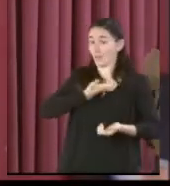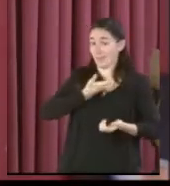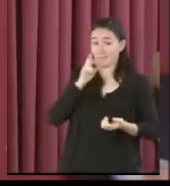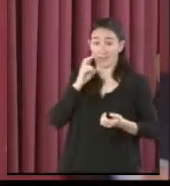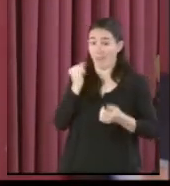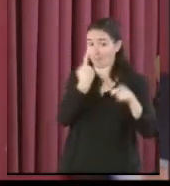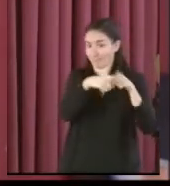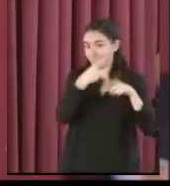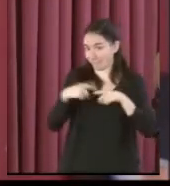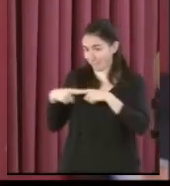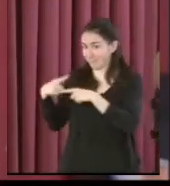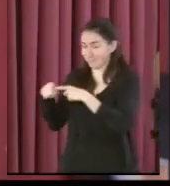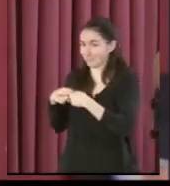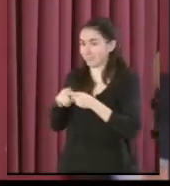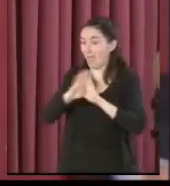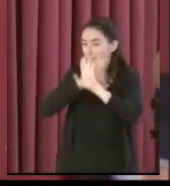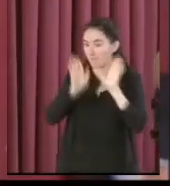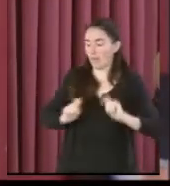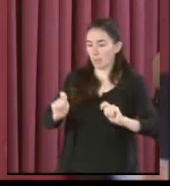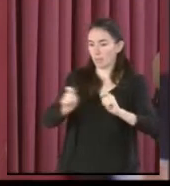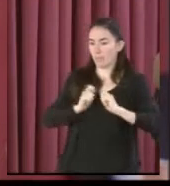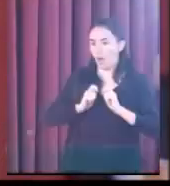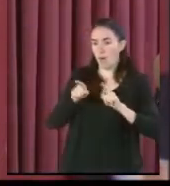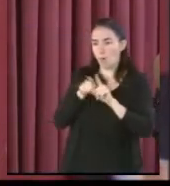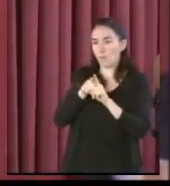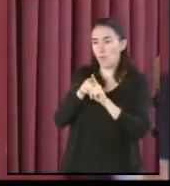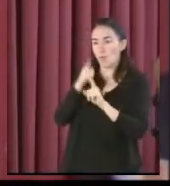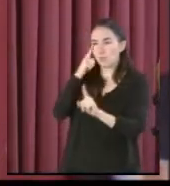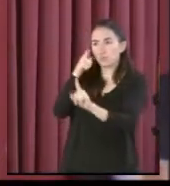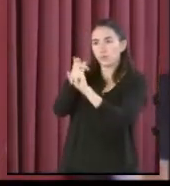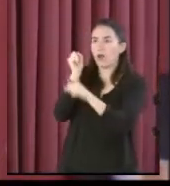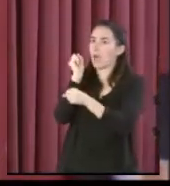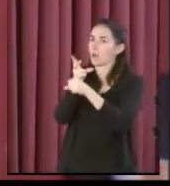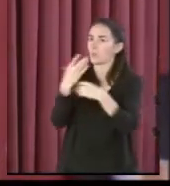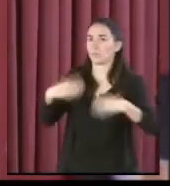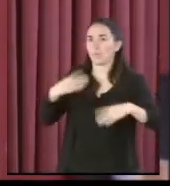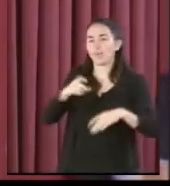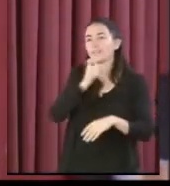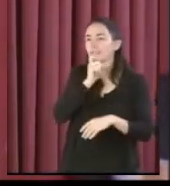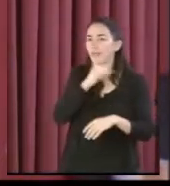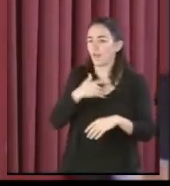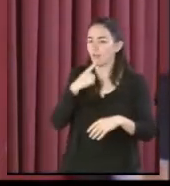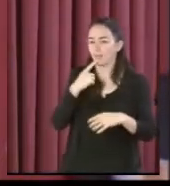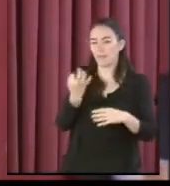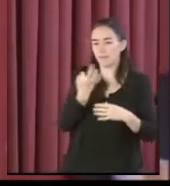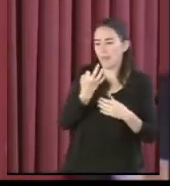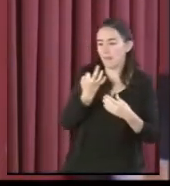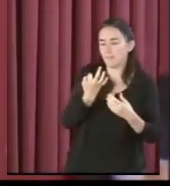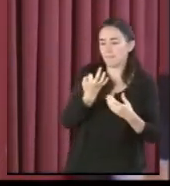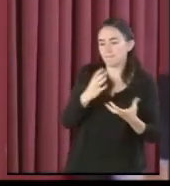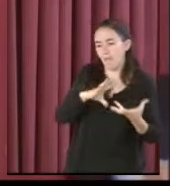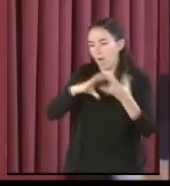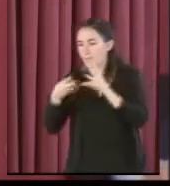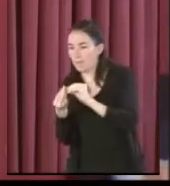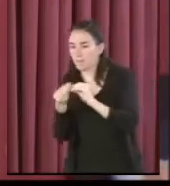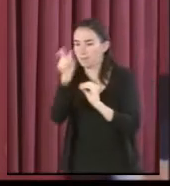que plantea al líder político un desafío sobresaliente, y es conseguir la transformación de la pluralidad en una herramienta